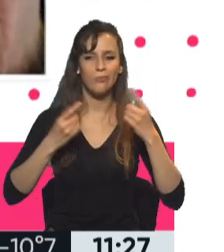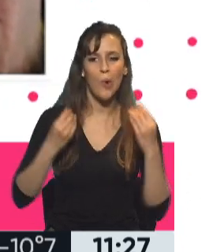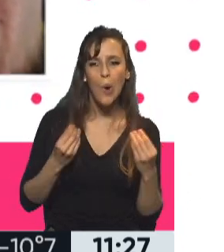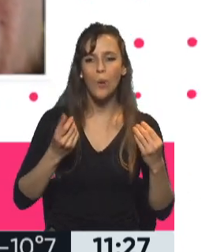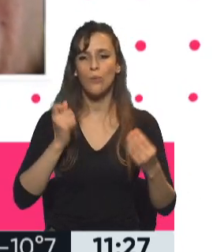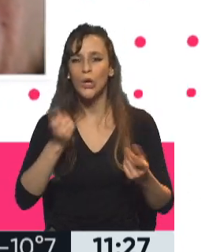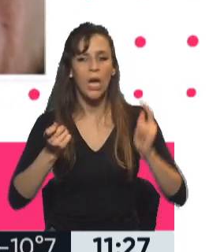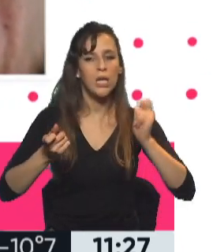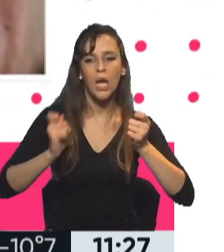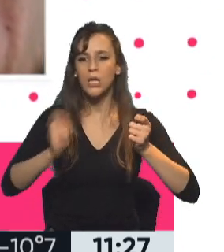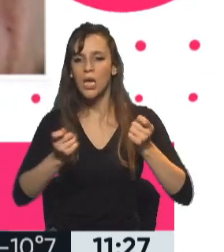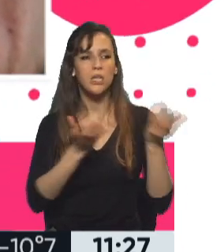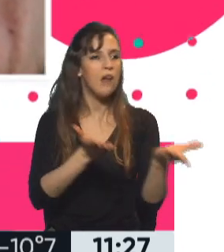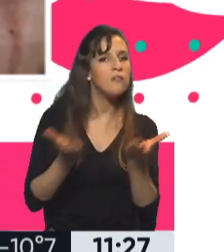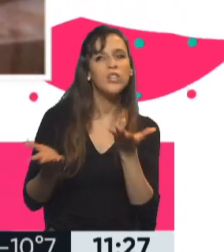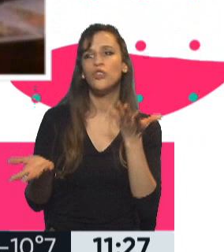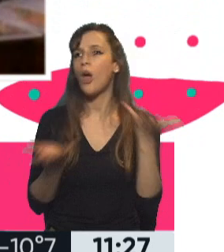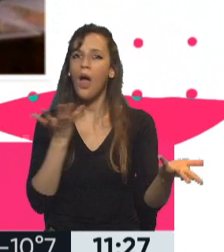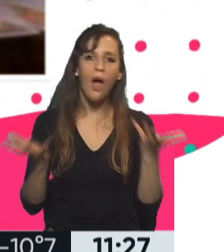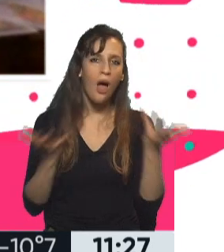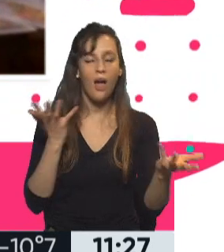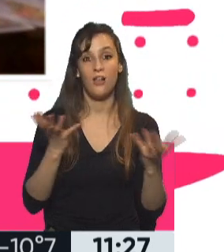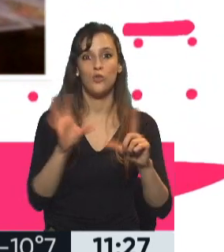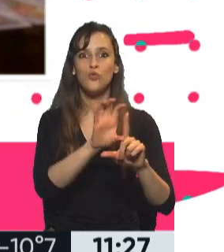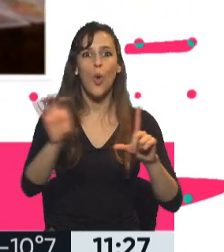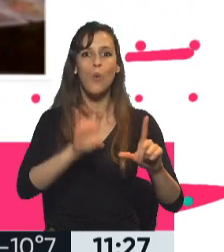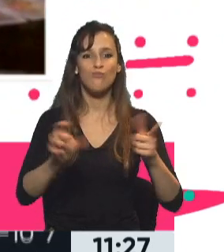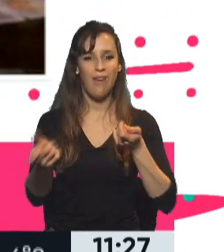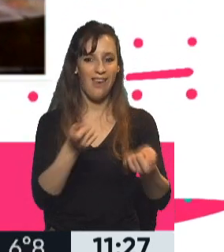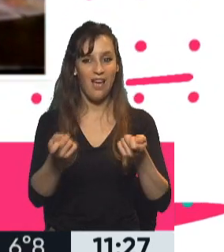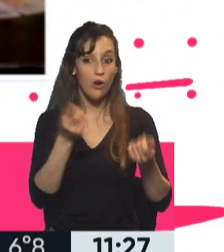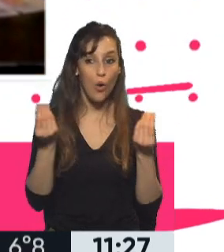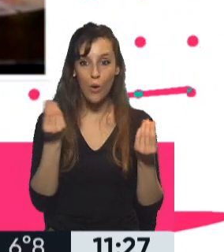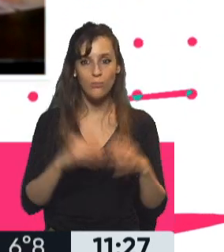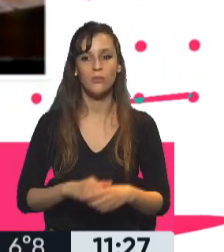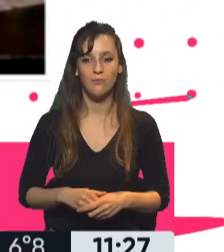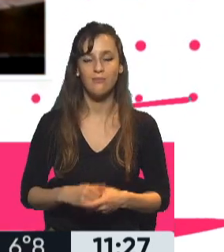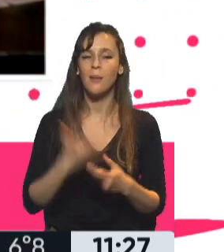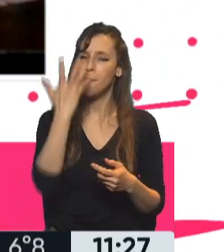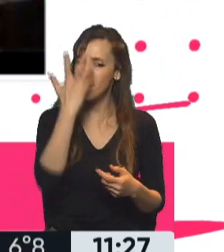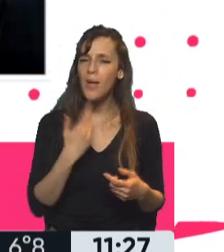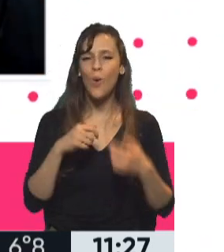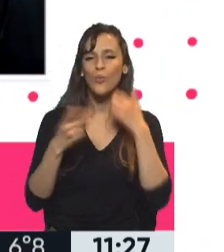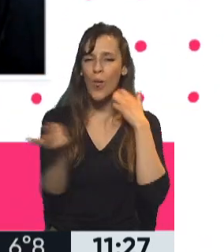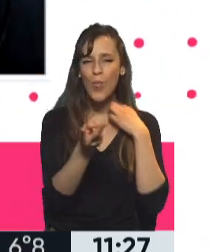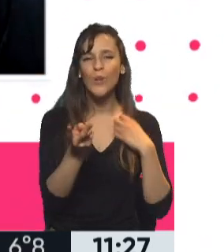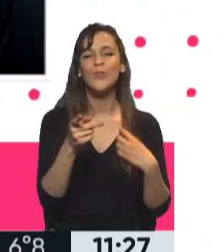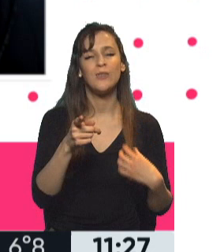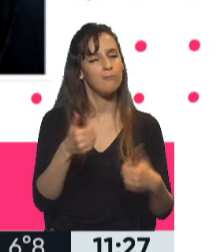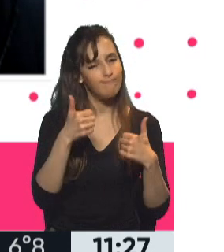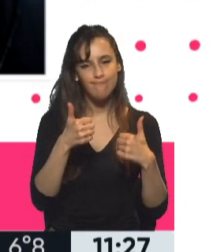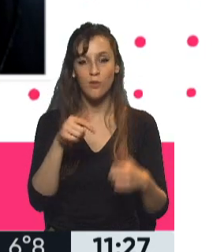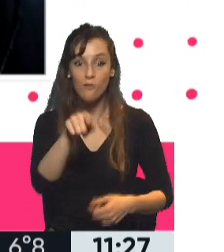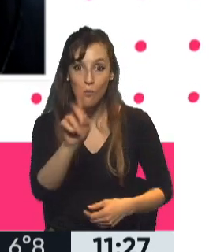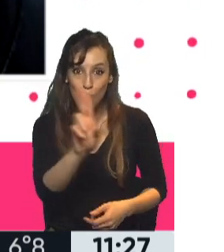daba, quién no te la daba, cómo se combinaban las mesas. Me encanta, Susana, me encanta ver el entusiasmo y la energía que le pones a las cosas y que